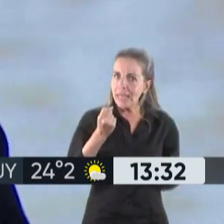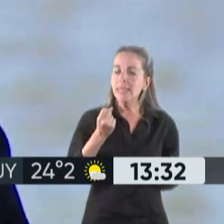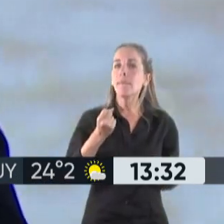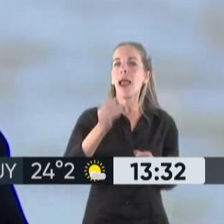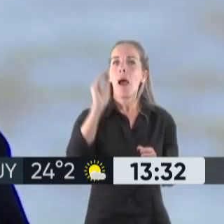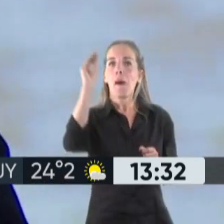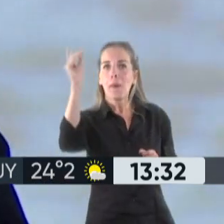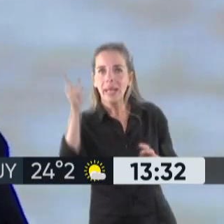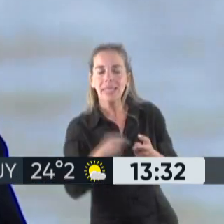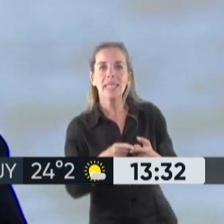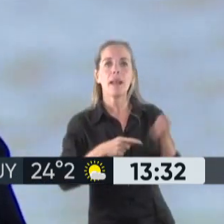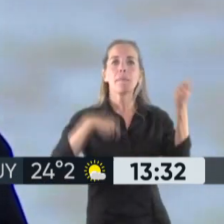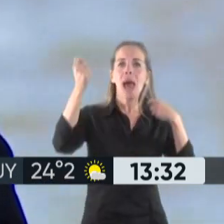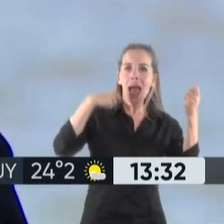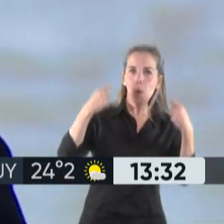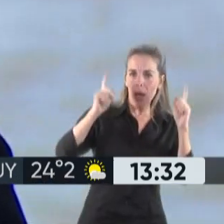de Brasil y también para Paraguay.